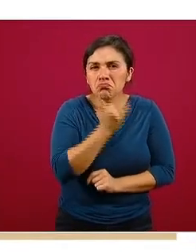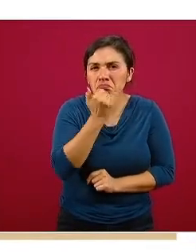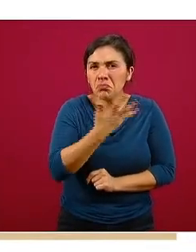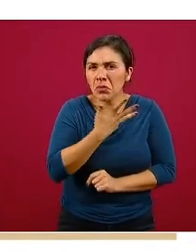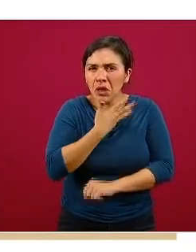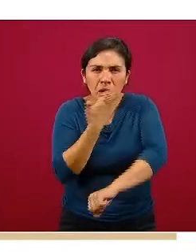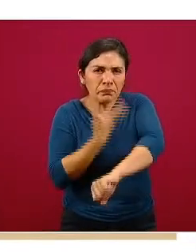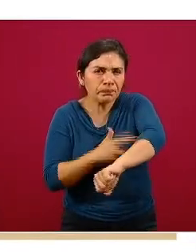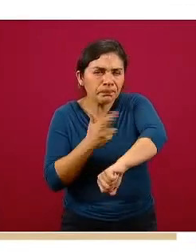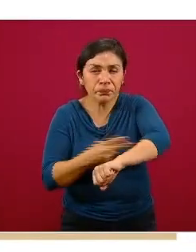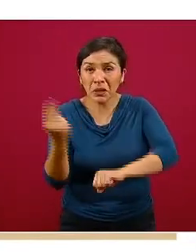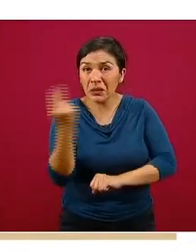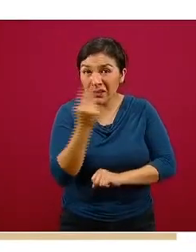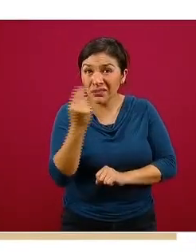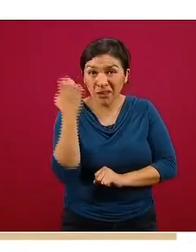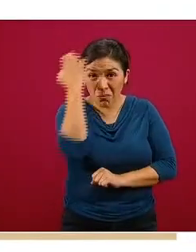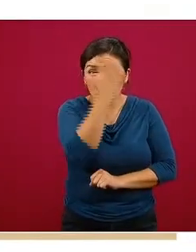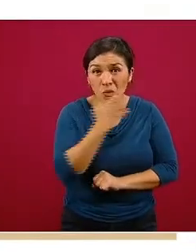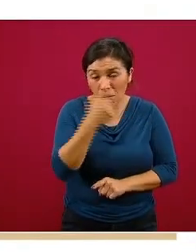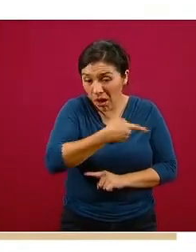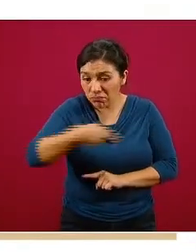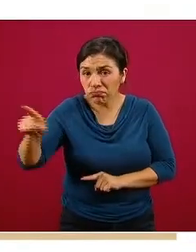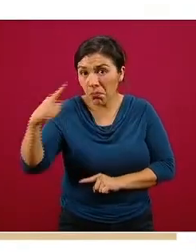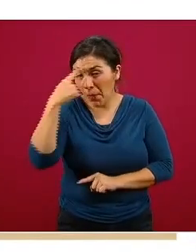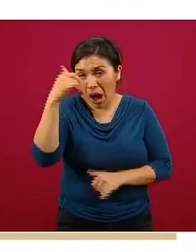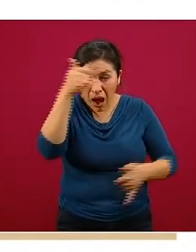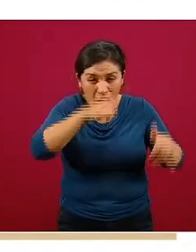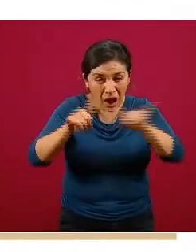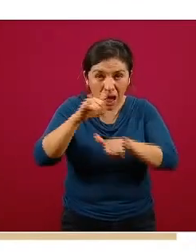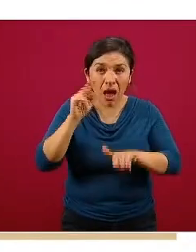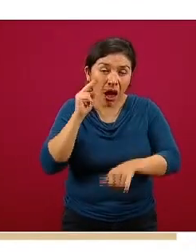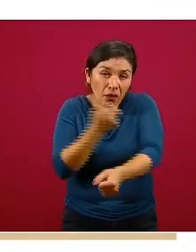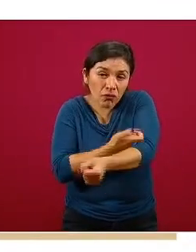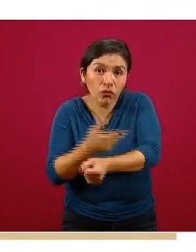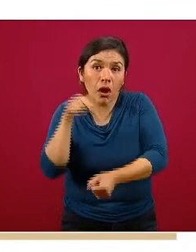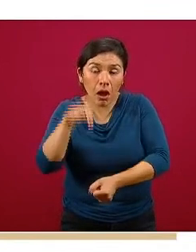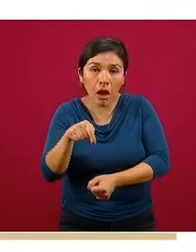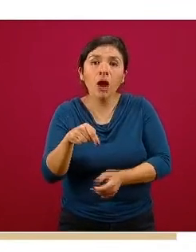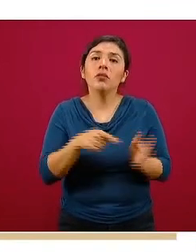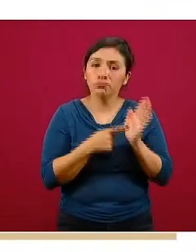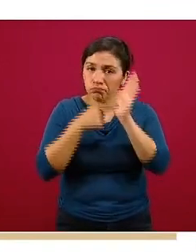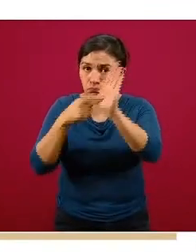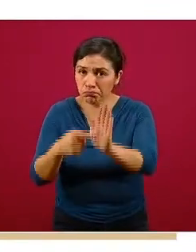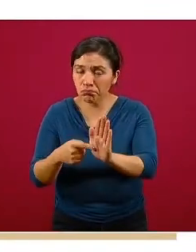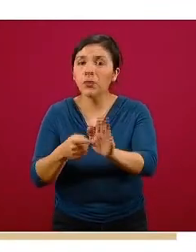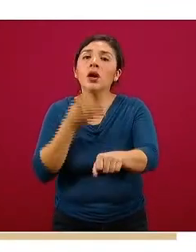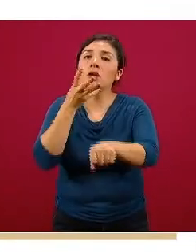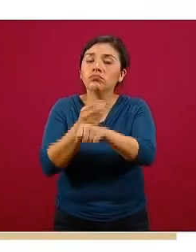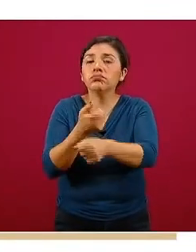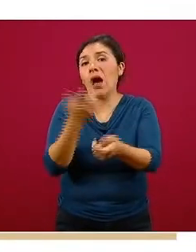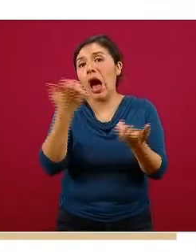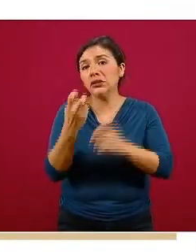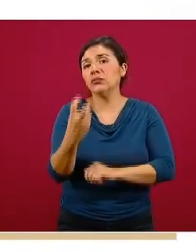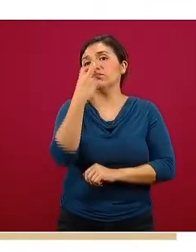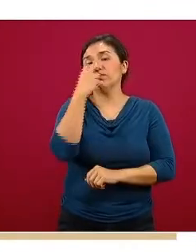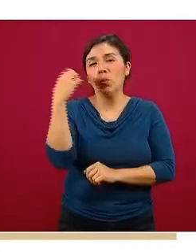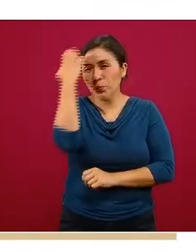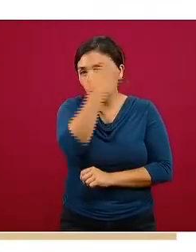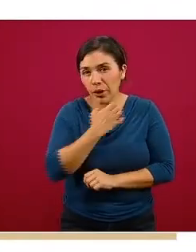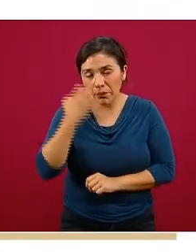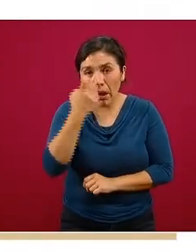alineamiento requiere una prueba para confirmarse, la prueba se oferta y se aplica. Y podemos ver